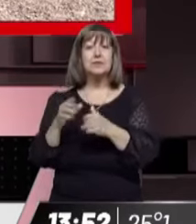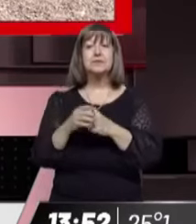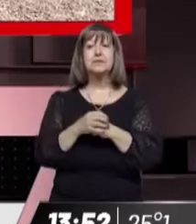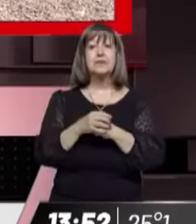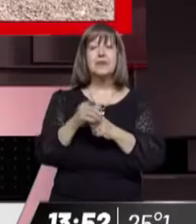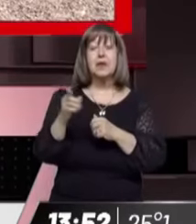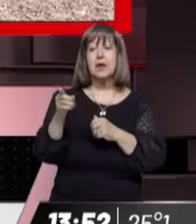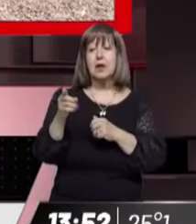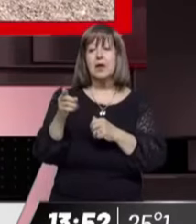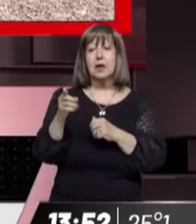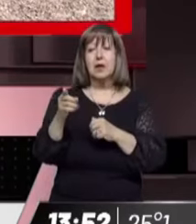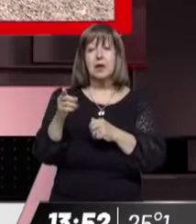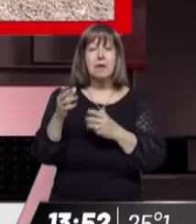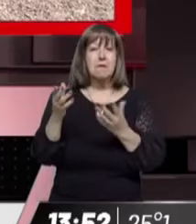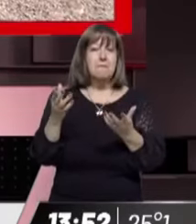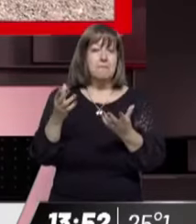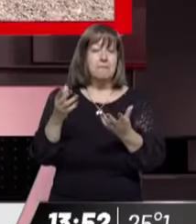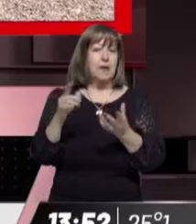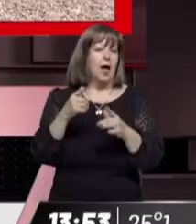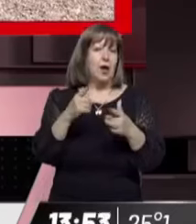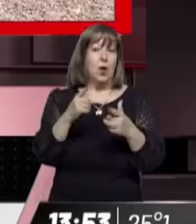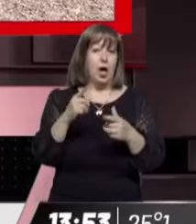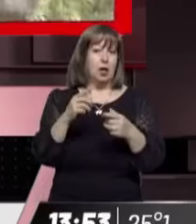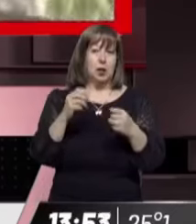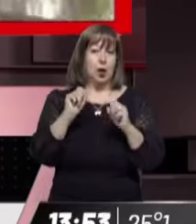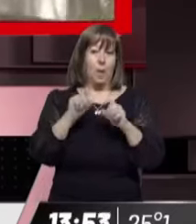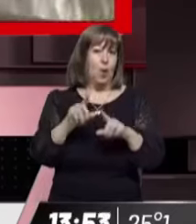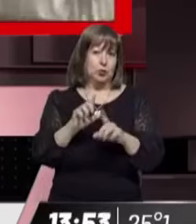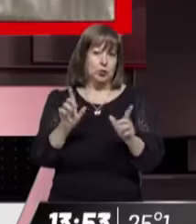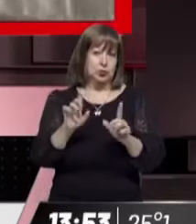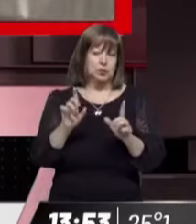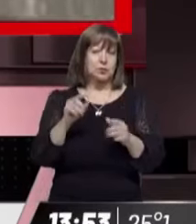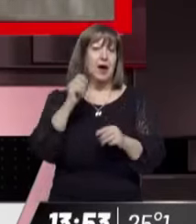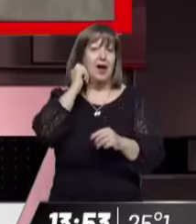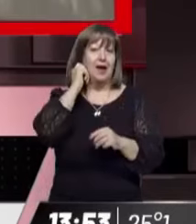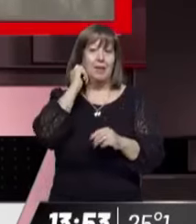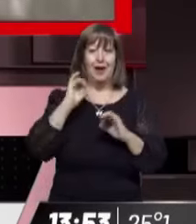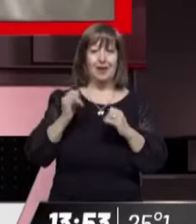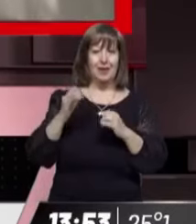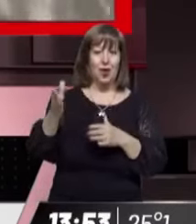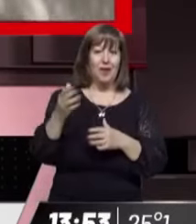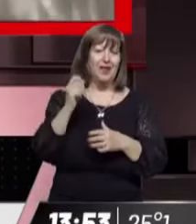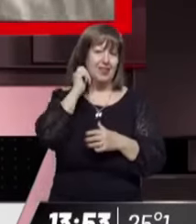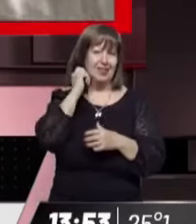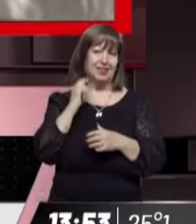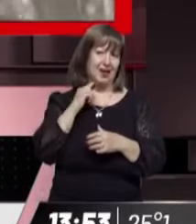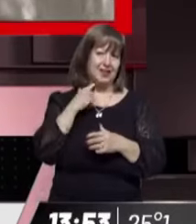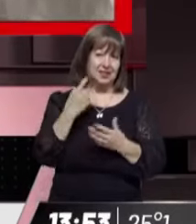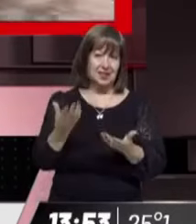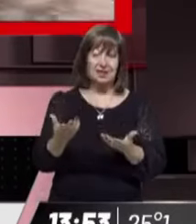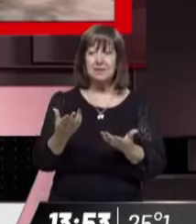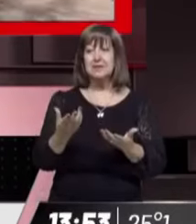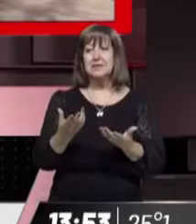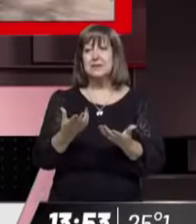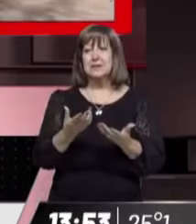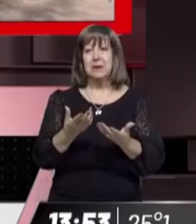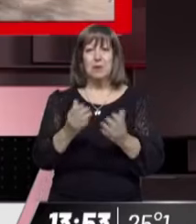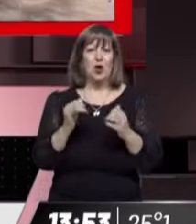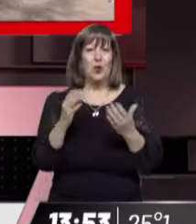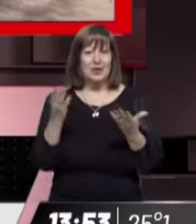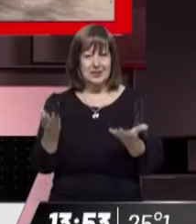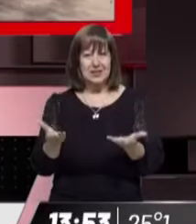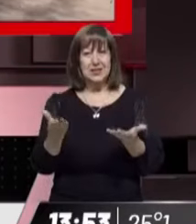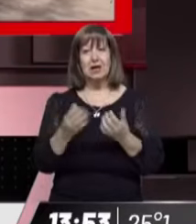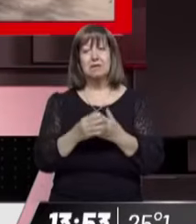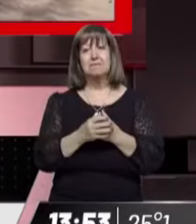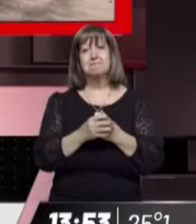caso poco habitual, por eso también ha generado tanta expectativa en los